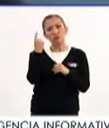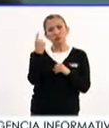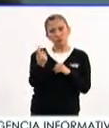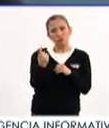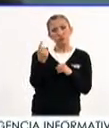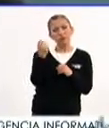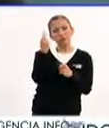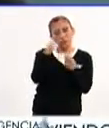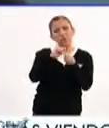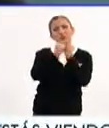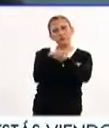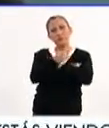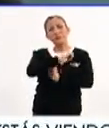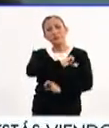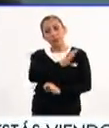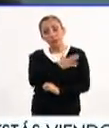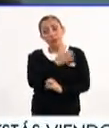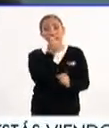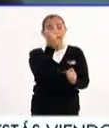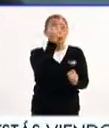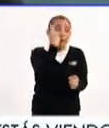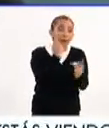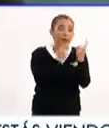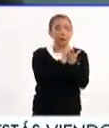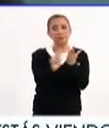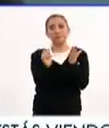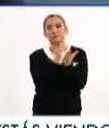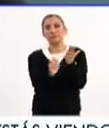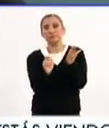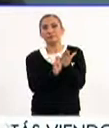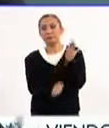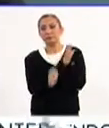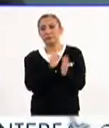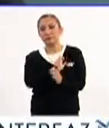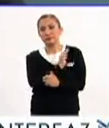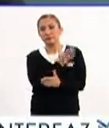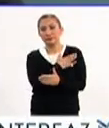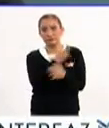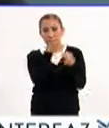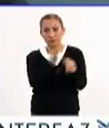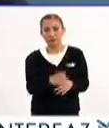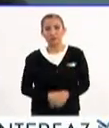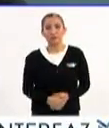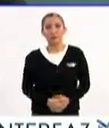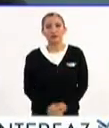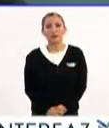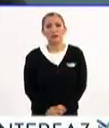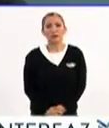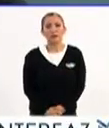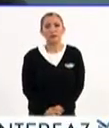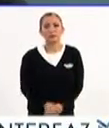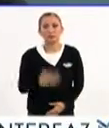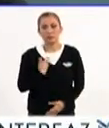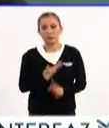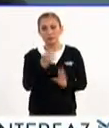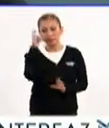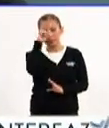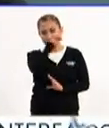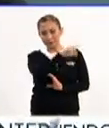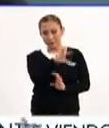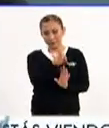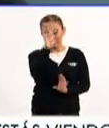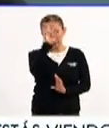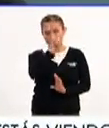número están traducidos al español y algunos están escritos en español originalmente. Me sería muy difícil en este